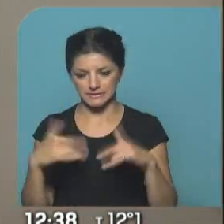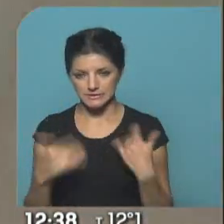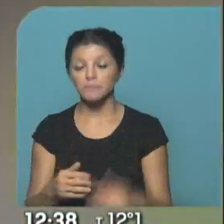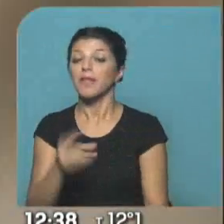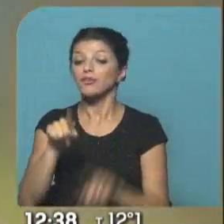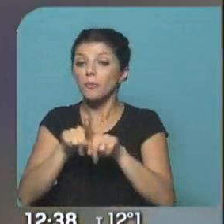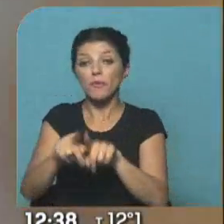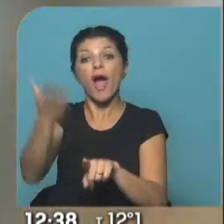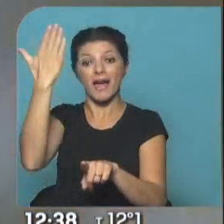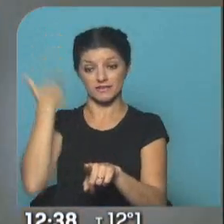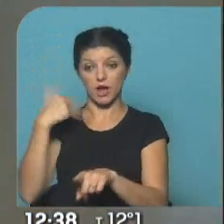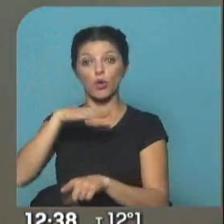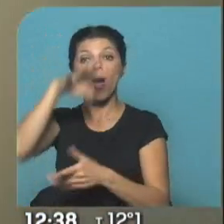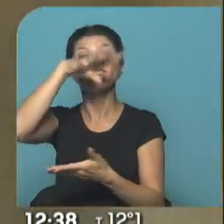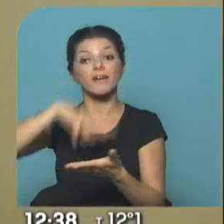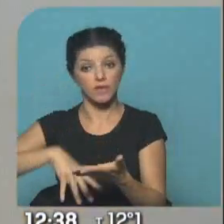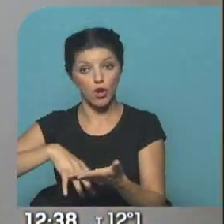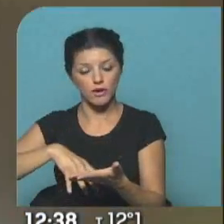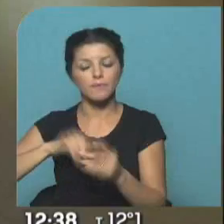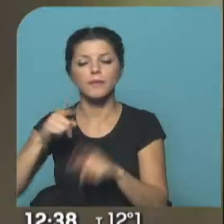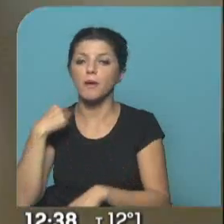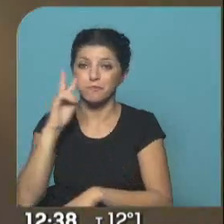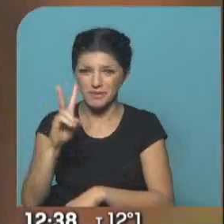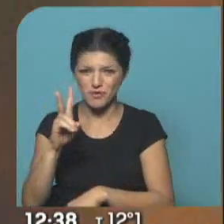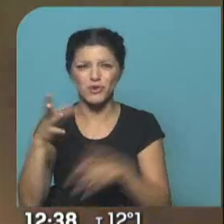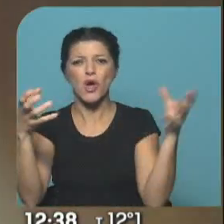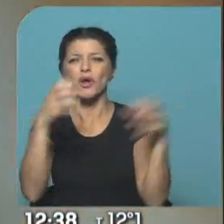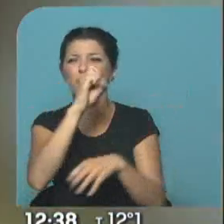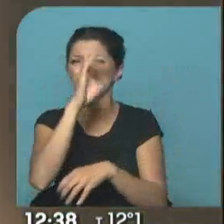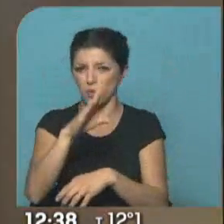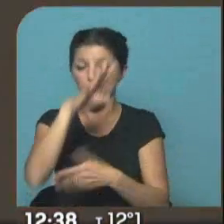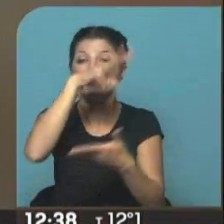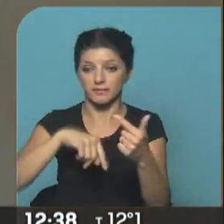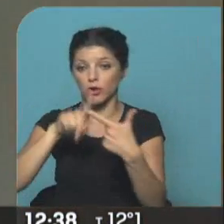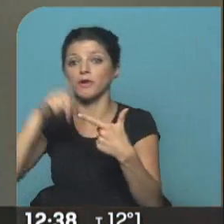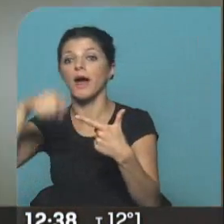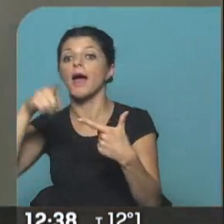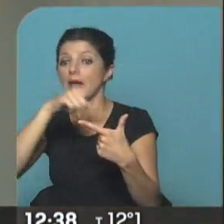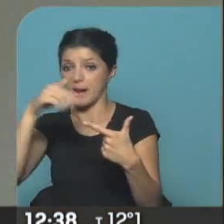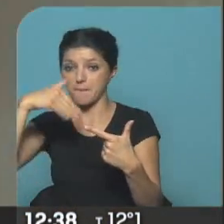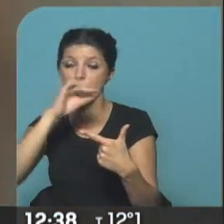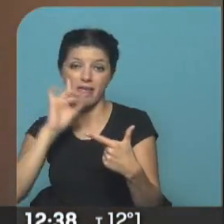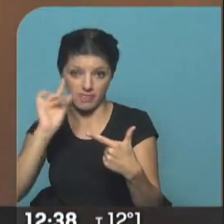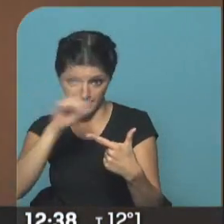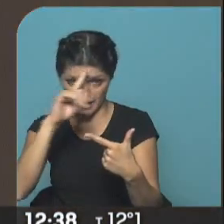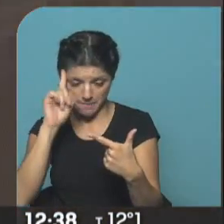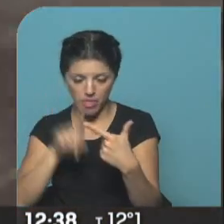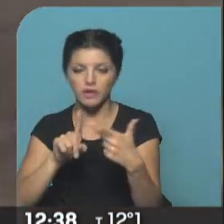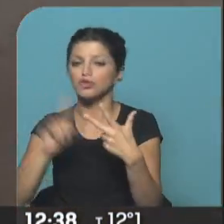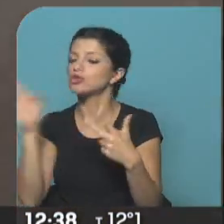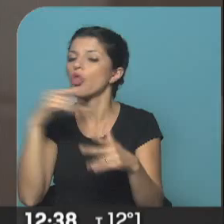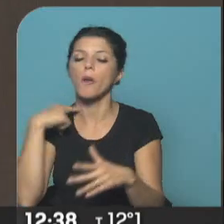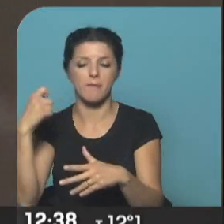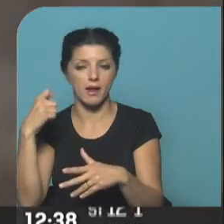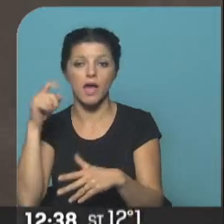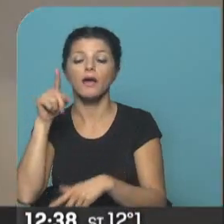precisamente ayer en Barcelona. Veíamos también incluso a los equipos de fútbol, no solo el Barcelona, también el Madrid. España completa está detrás de todo